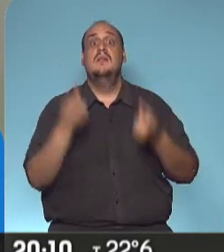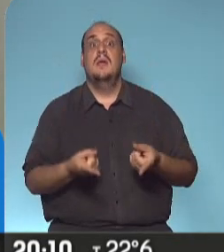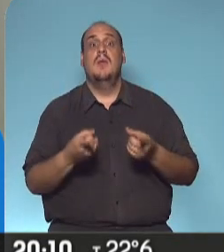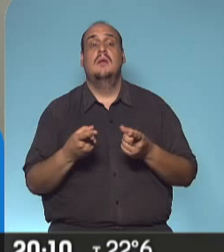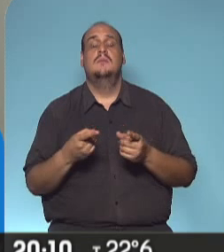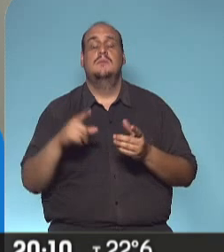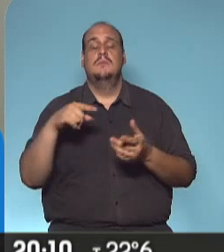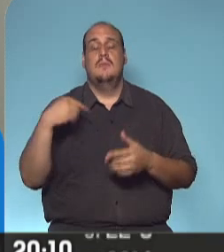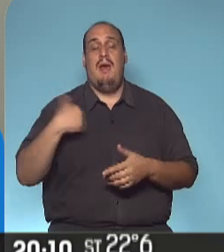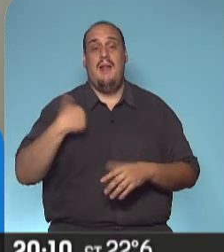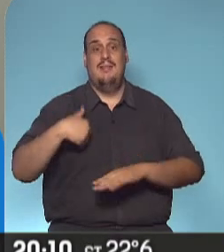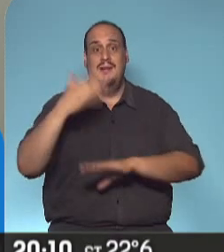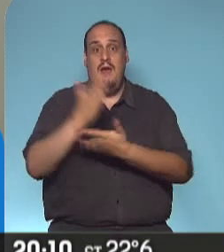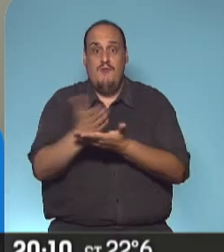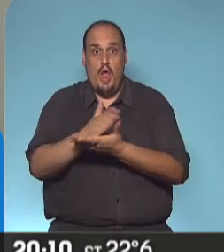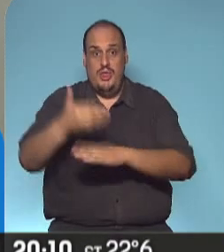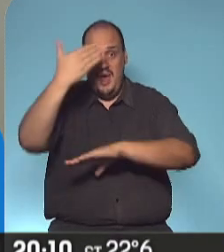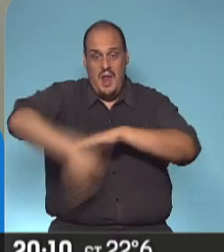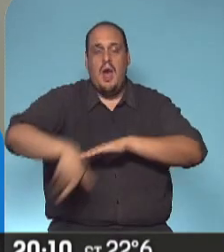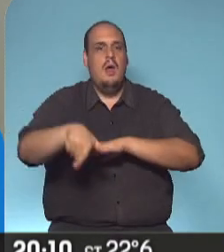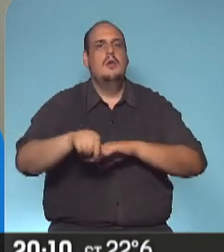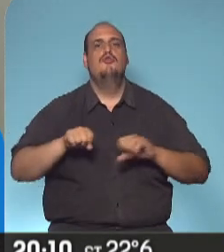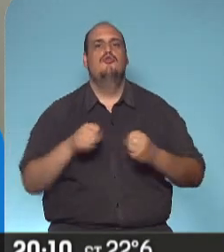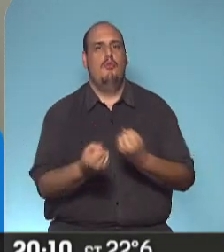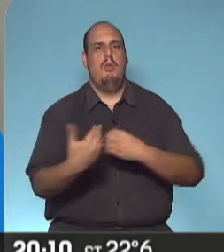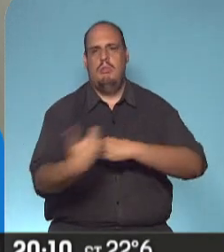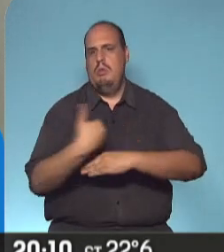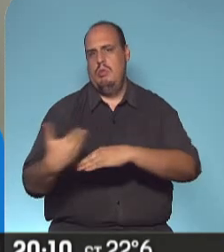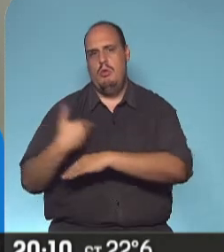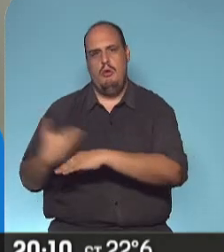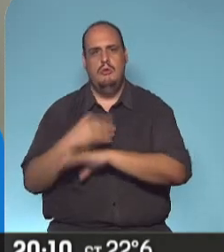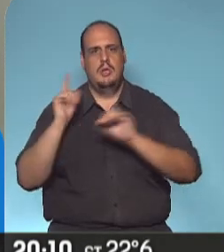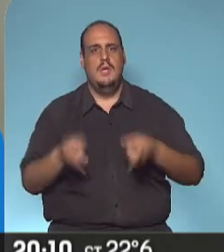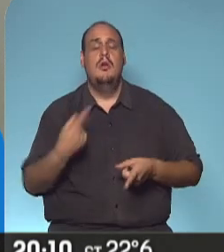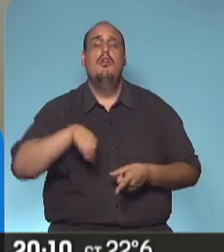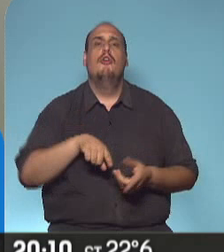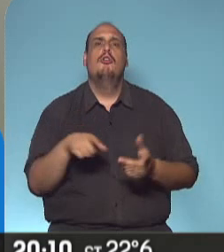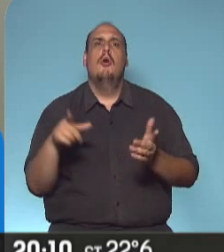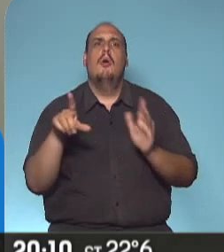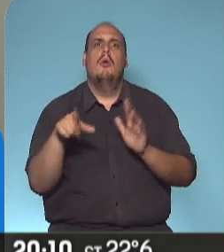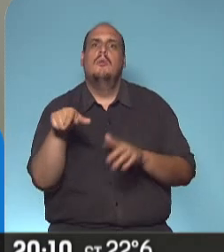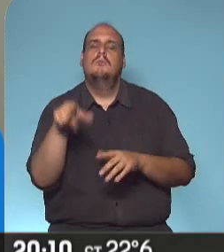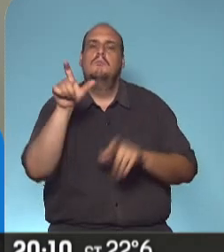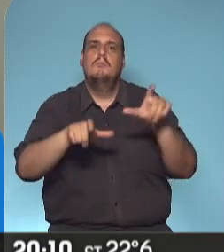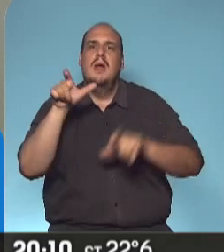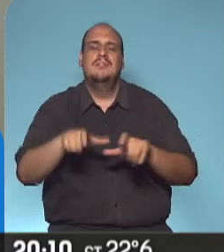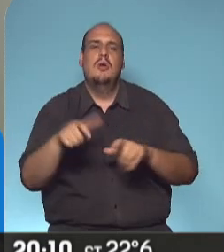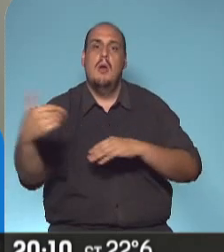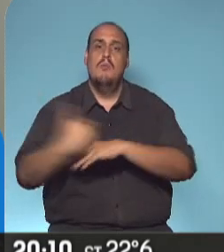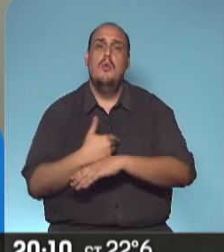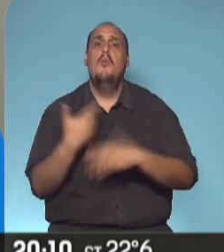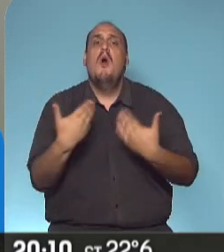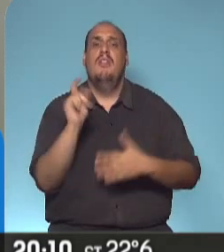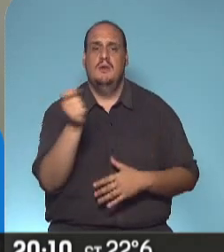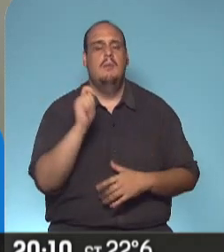fronteras también estamos tratando de reglamentar estamos tratando de reglamentar solamente el ingreso de los mayores de